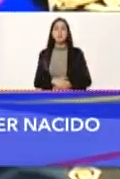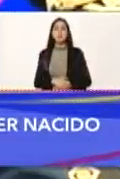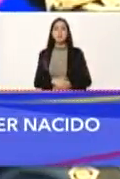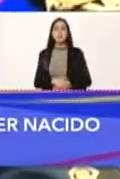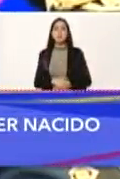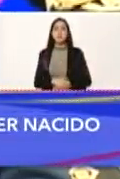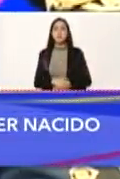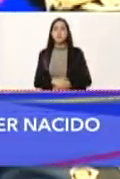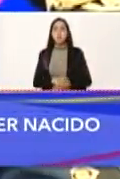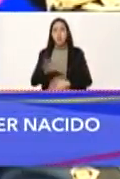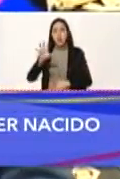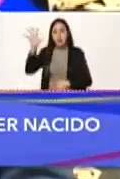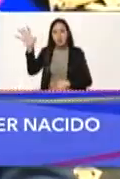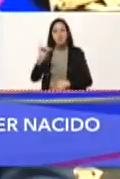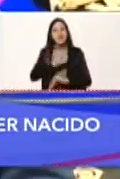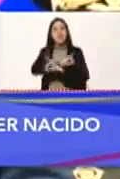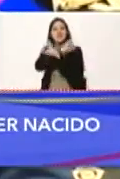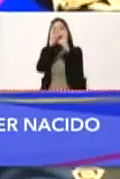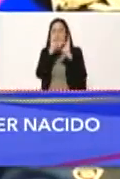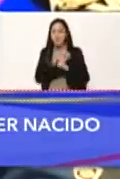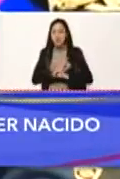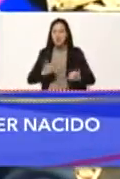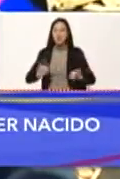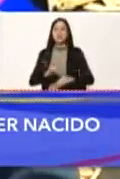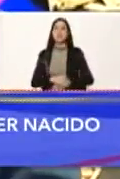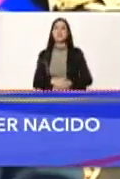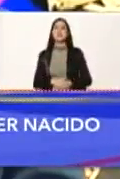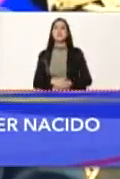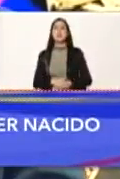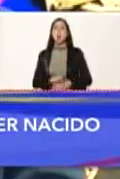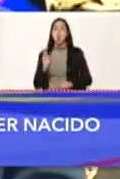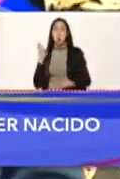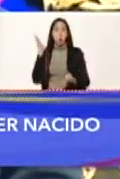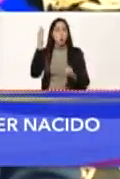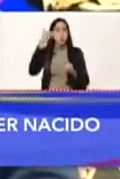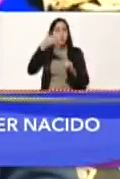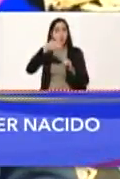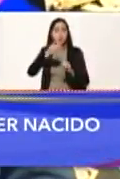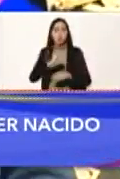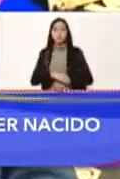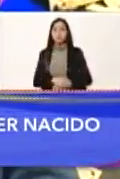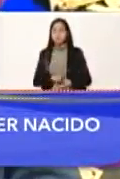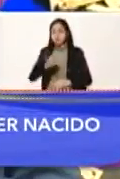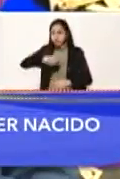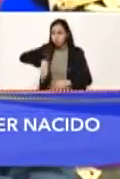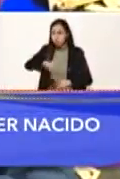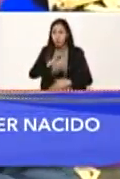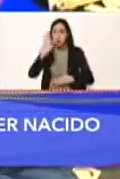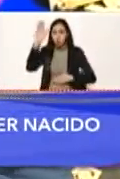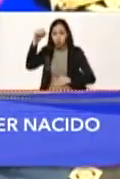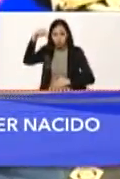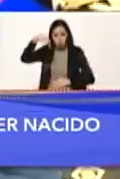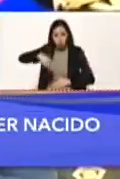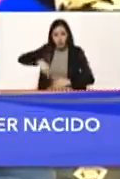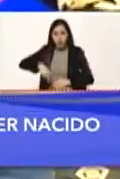una patria feliz. Ese es el objetivo por el cual ustedes han jurado,